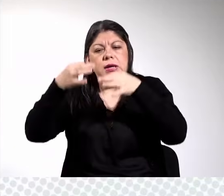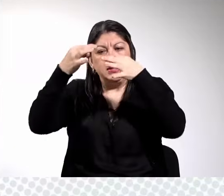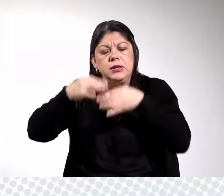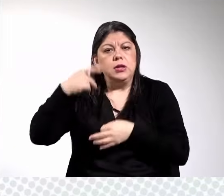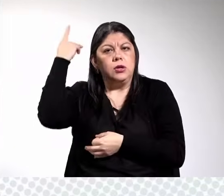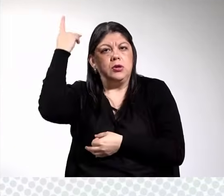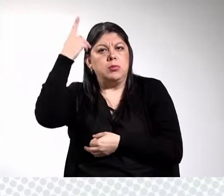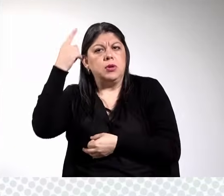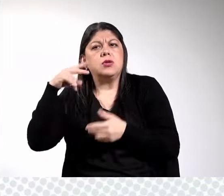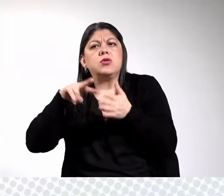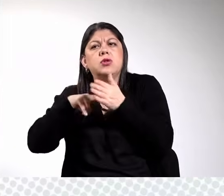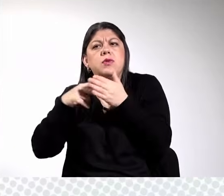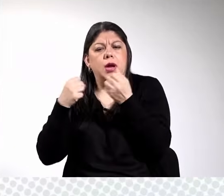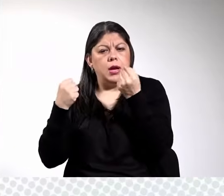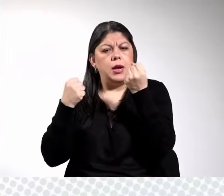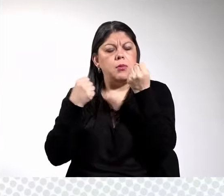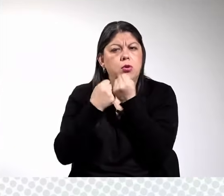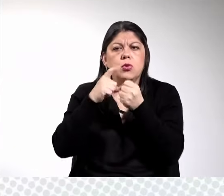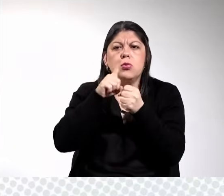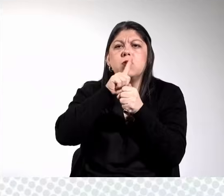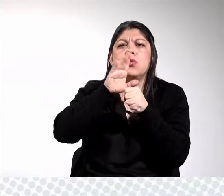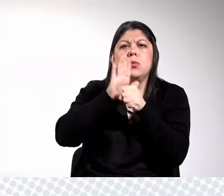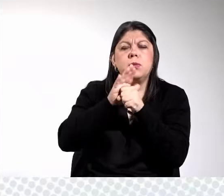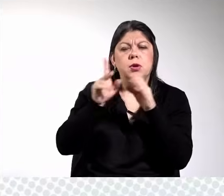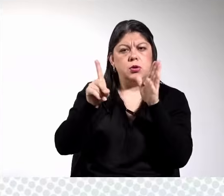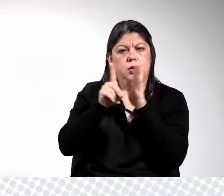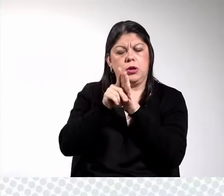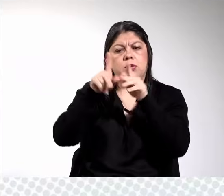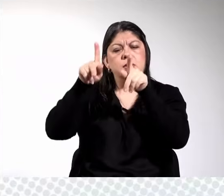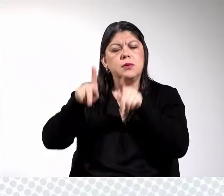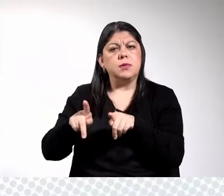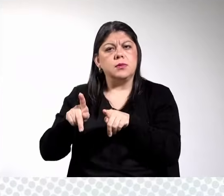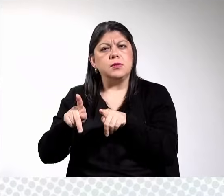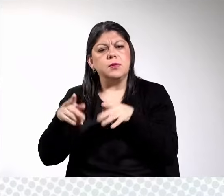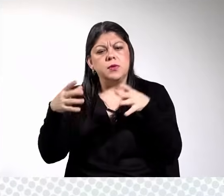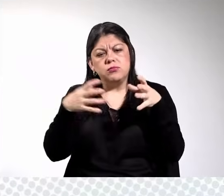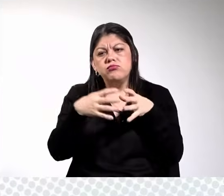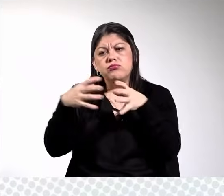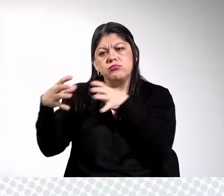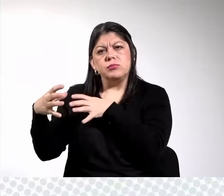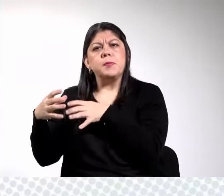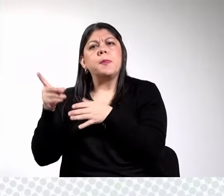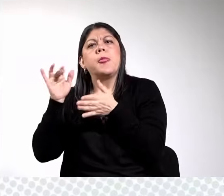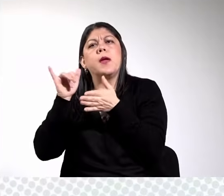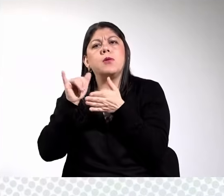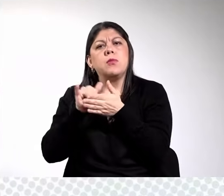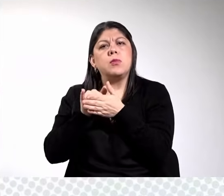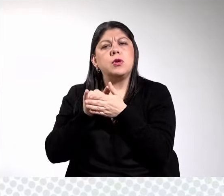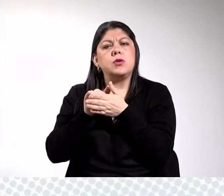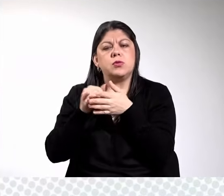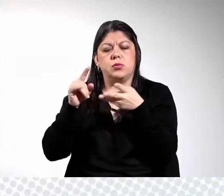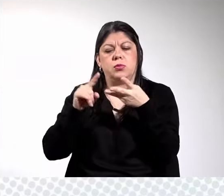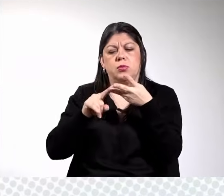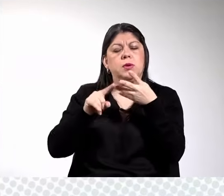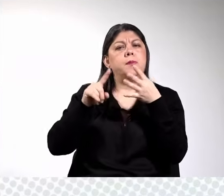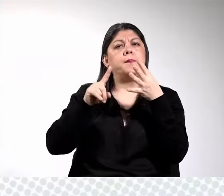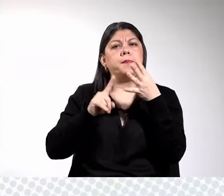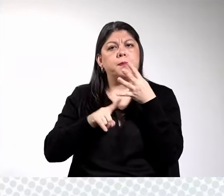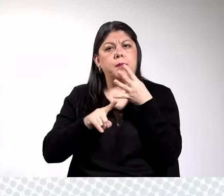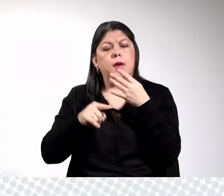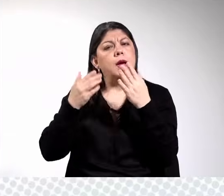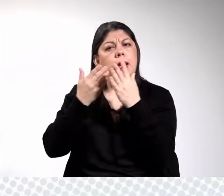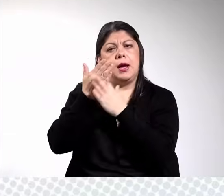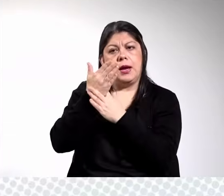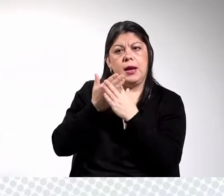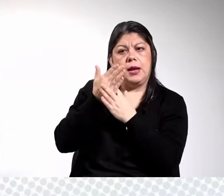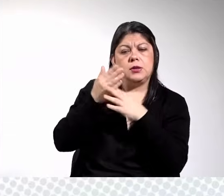que sostiene el cumplimiento de derechos para estos grupos. Y entonces, esa es una de las líneas. La otra es el acceso